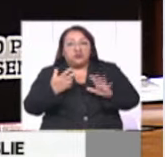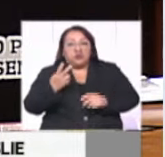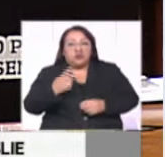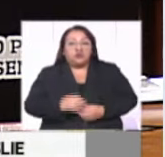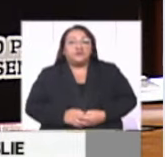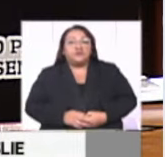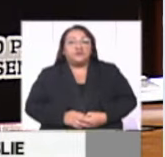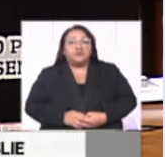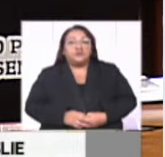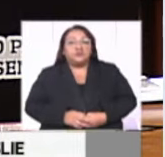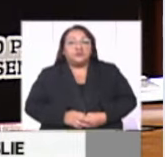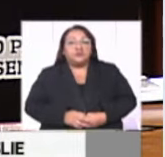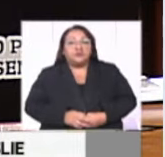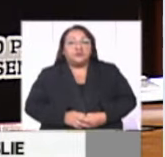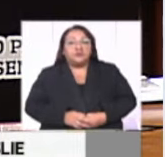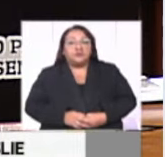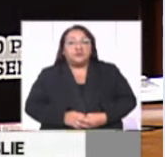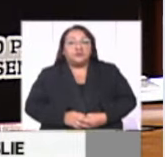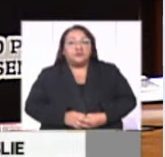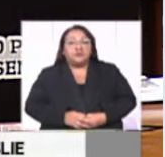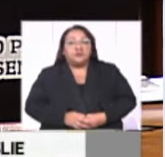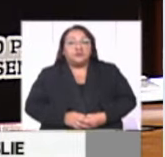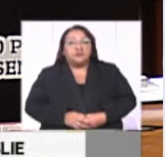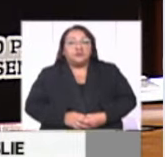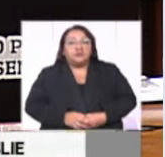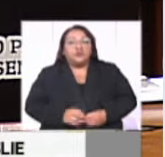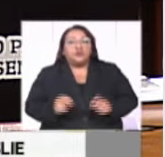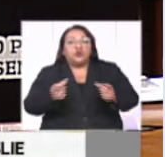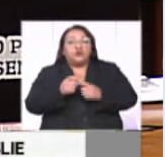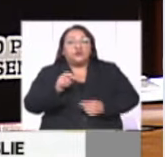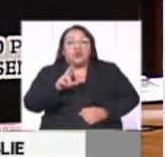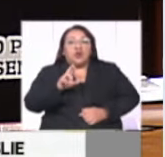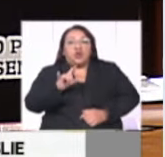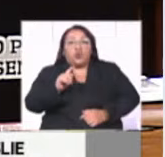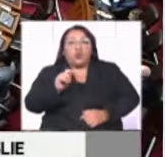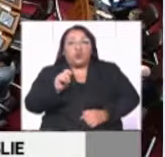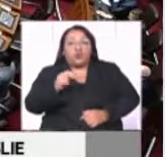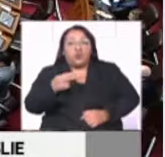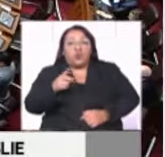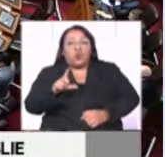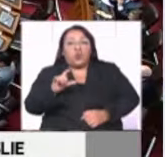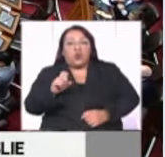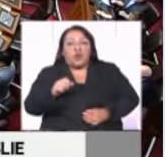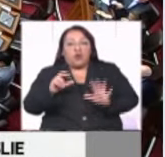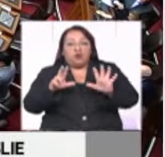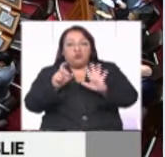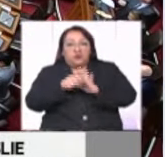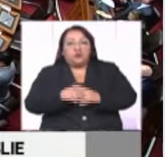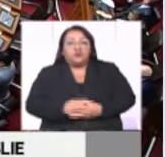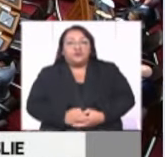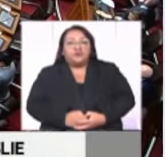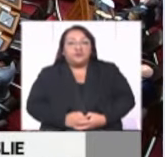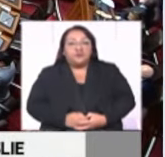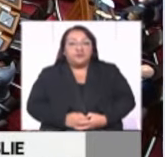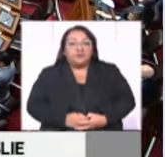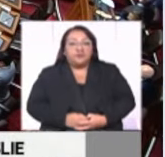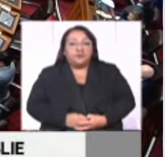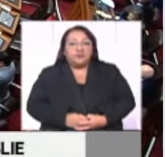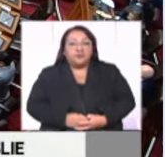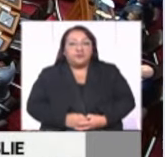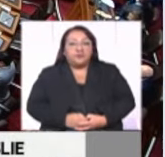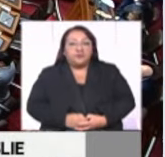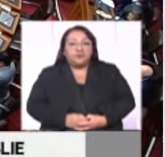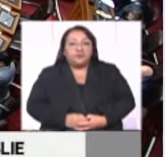10.882. Tiene la palabra la congresista Ruth Luque por 8 minutos. Gracias, presidente. Muy buenos días con todos